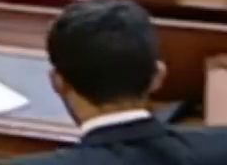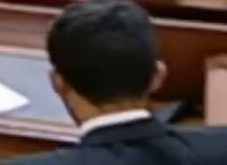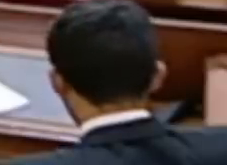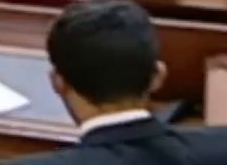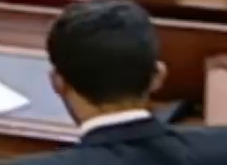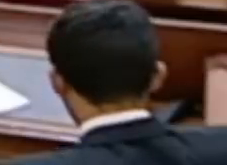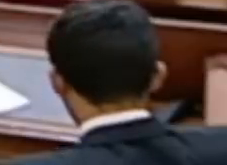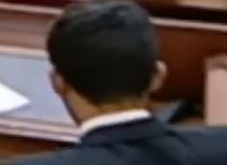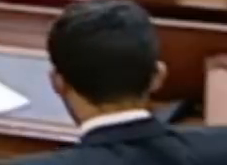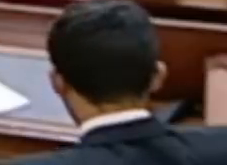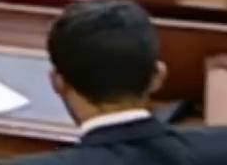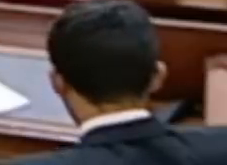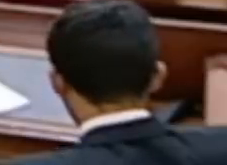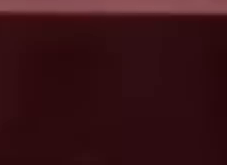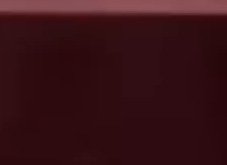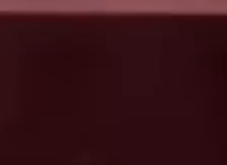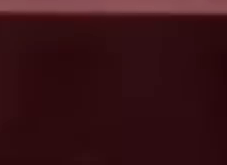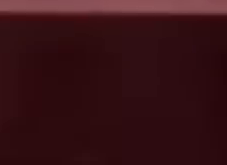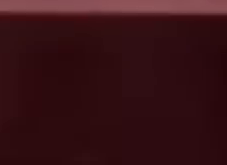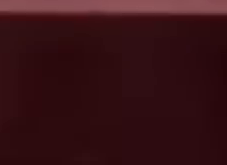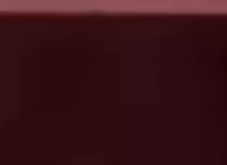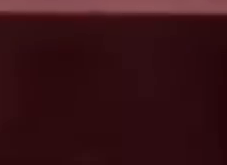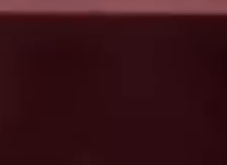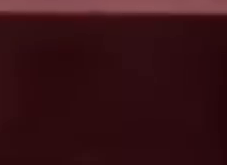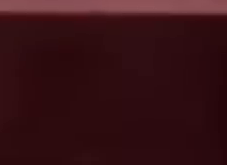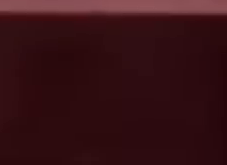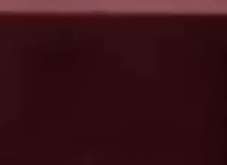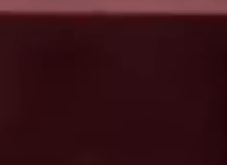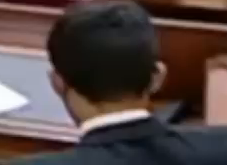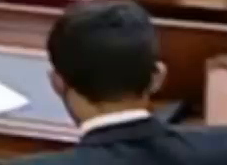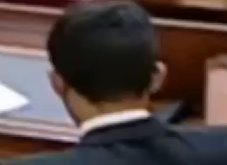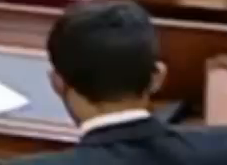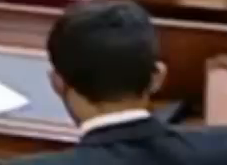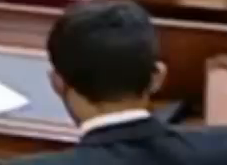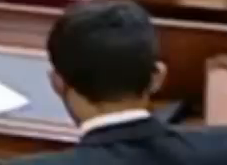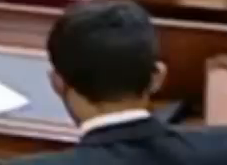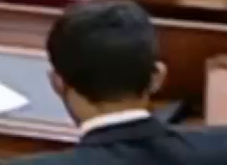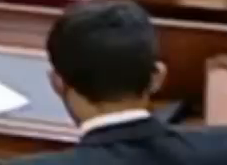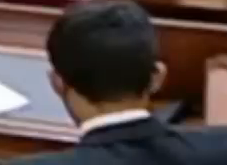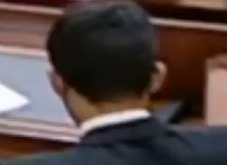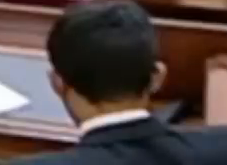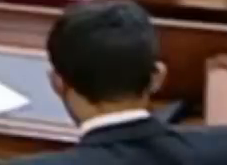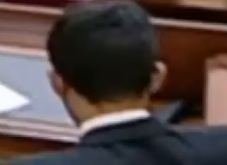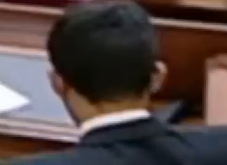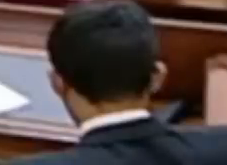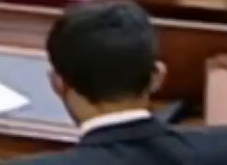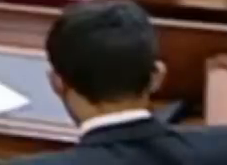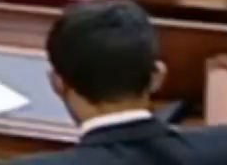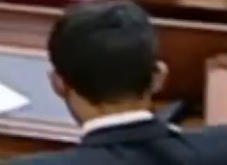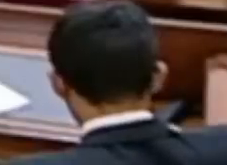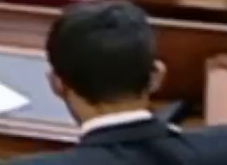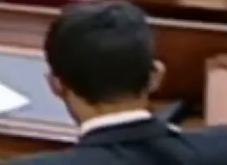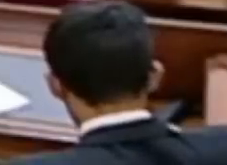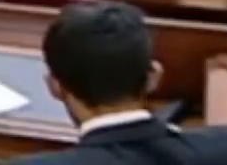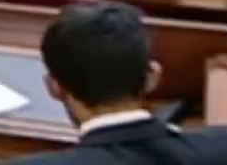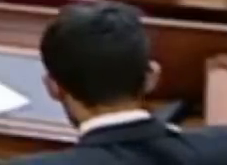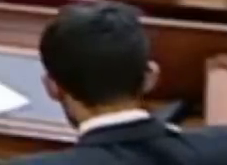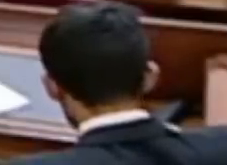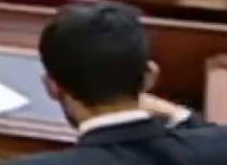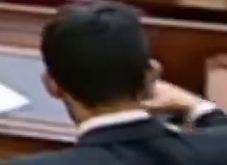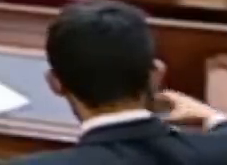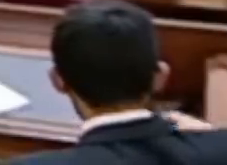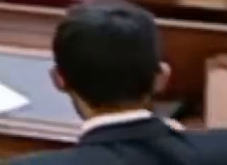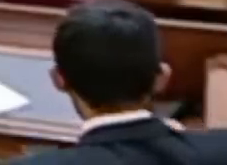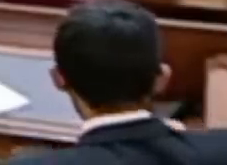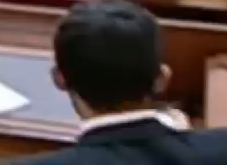para agregar entonces, rapidito. En el artículo 36 del reglamento vigente señala que los presidentes de las